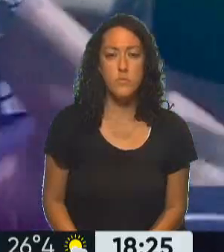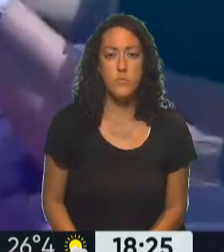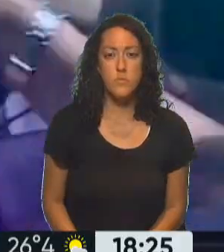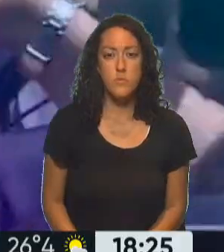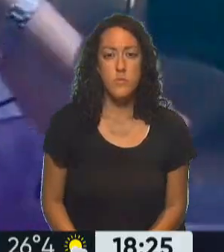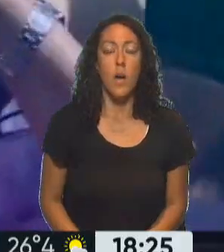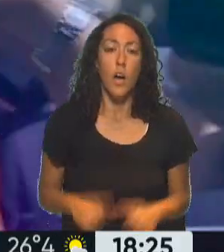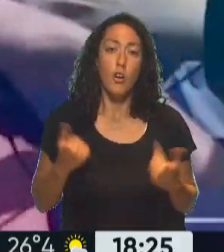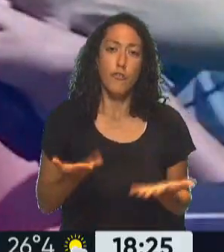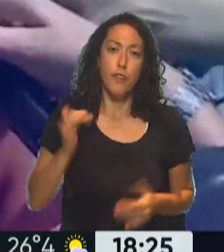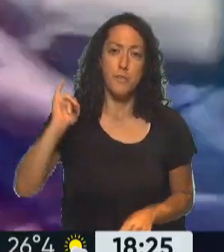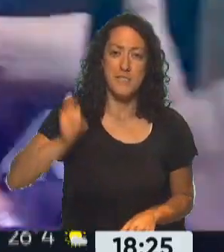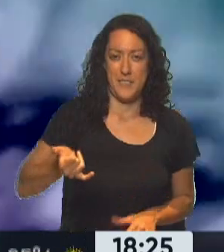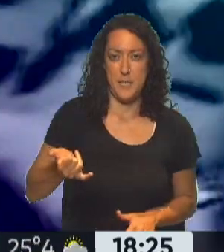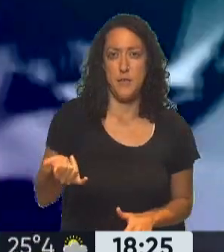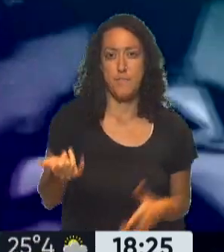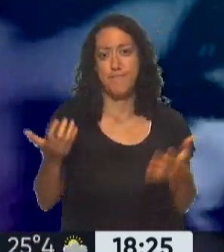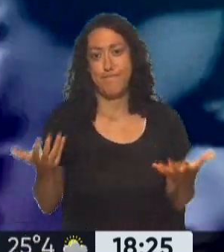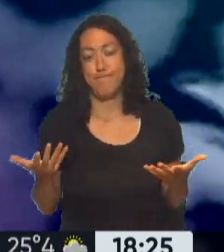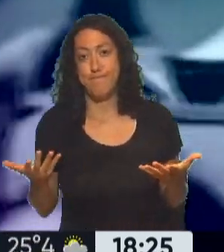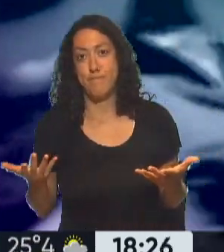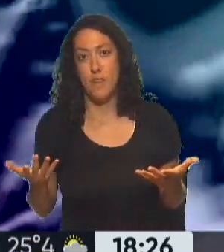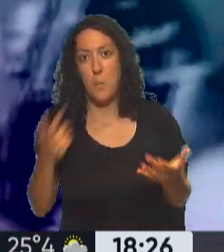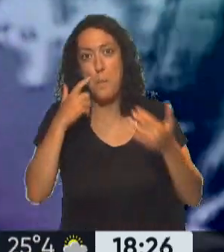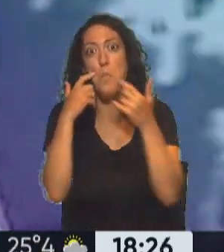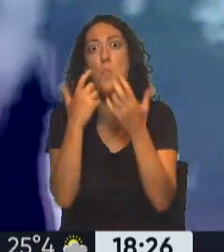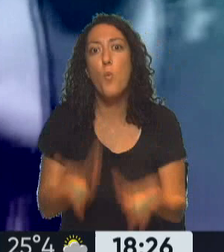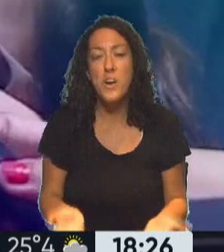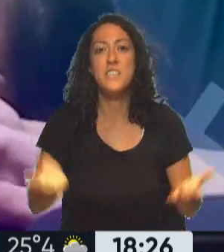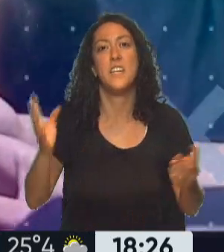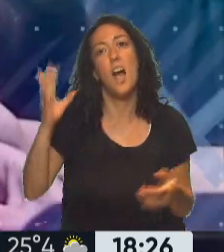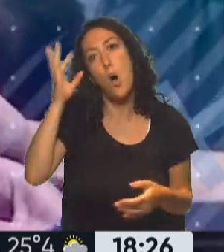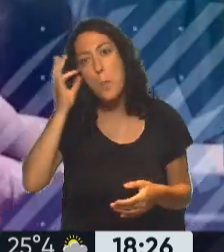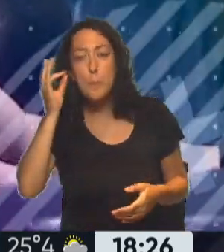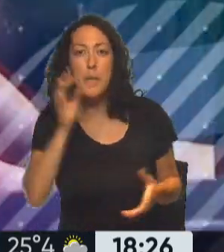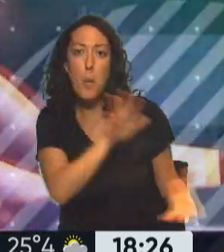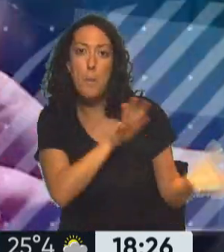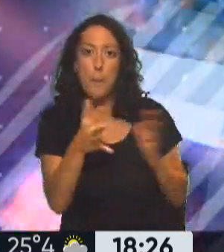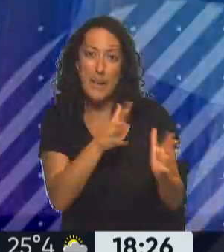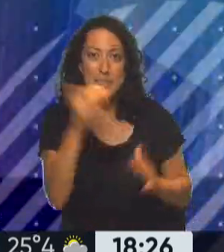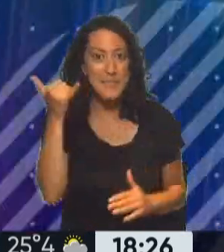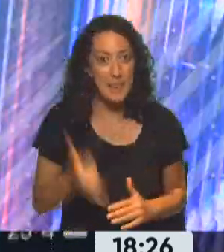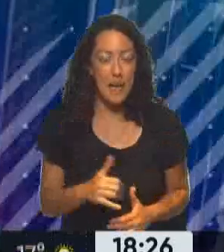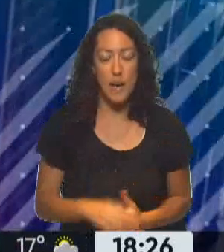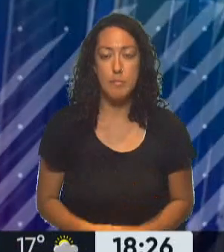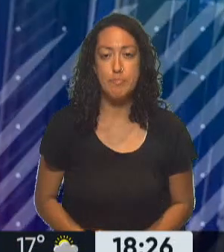Sí, conforme, y aparte, evidentemente, esto habla de que hay una opinión muy similar.